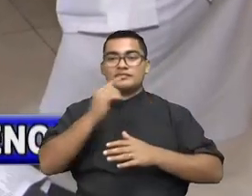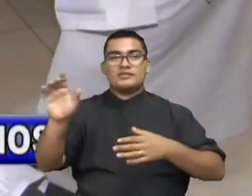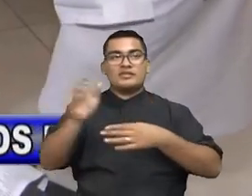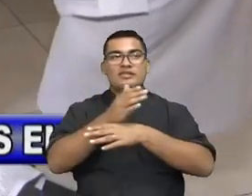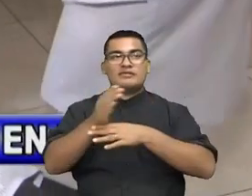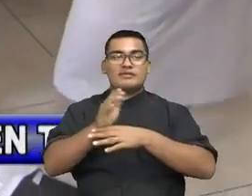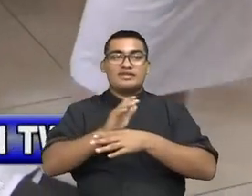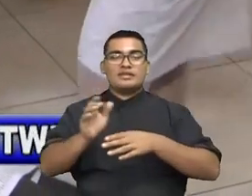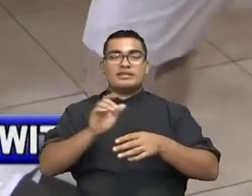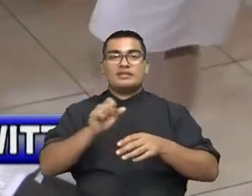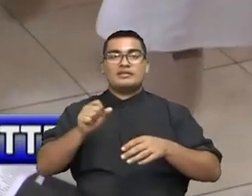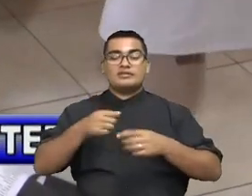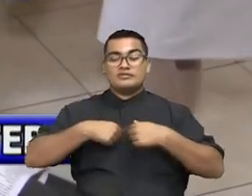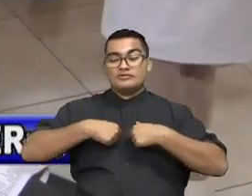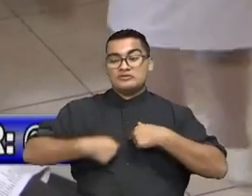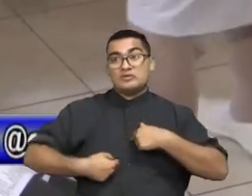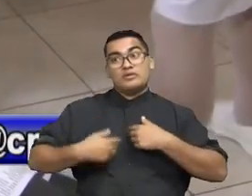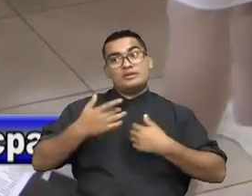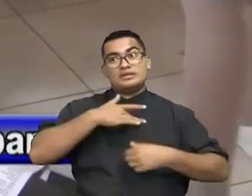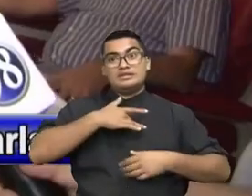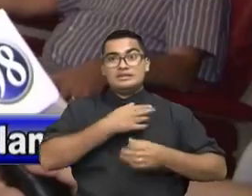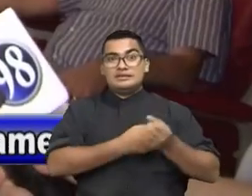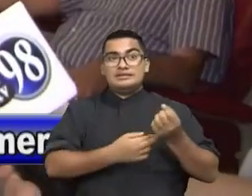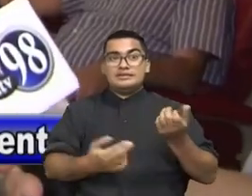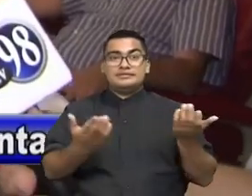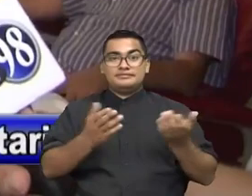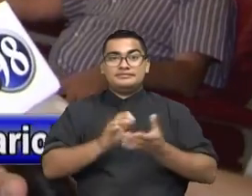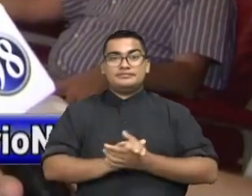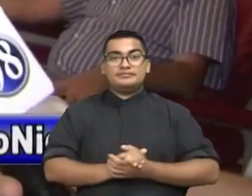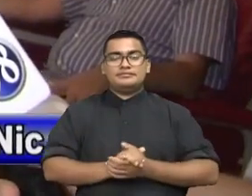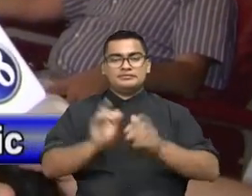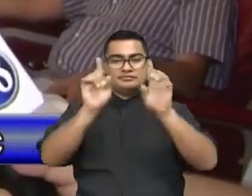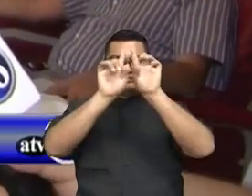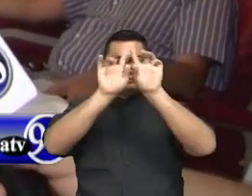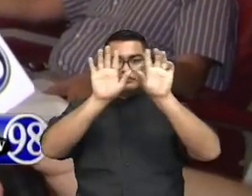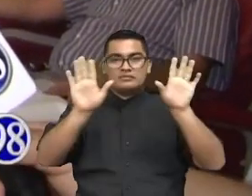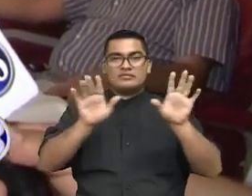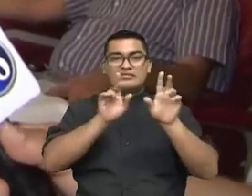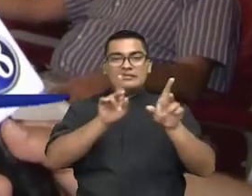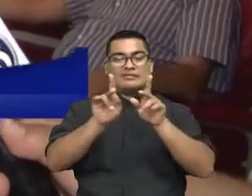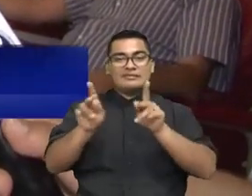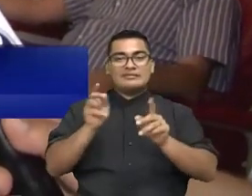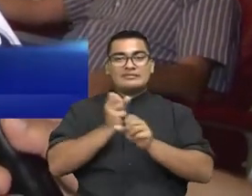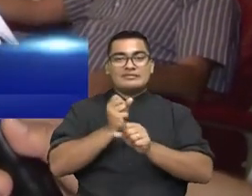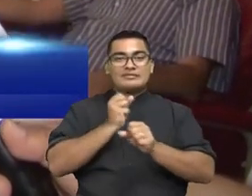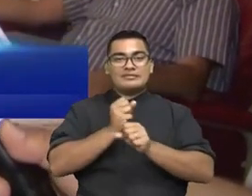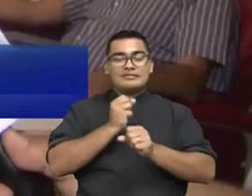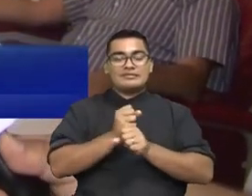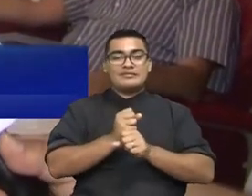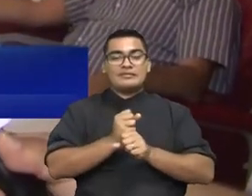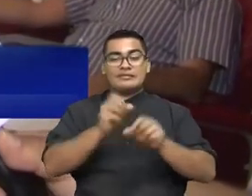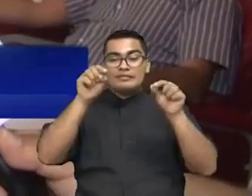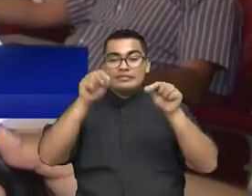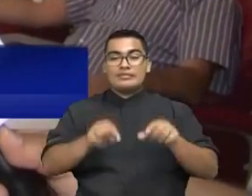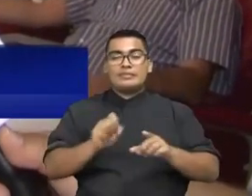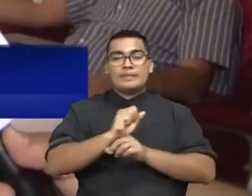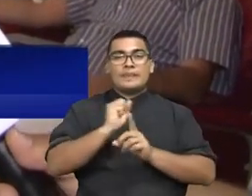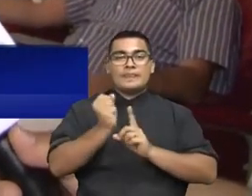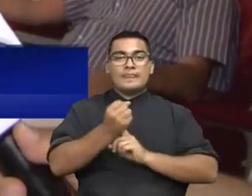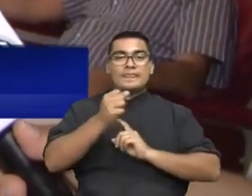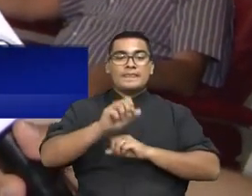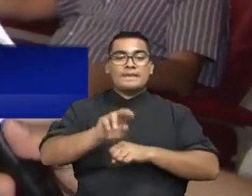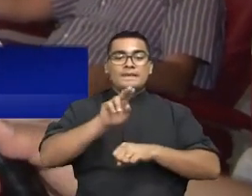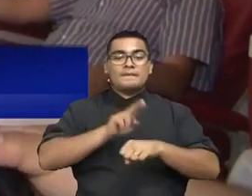de operaciones quirúrgicas. Estamos claros como trabajadores, servidores públicos de esta institución, de